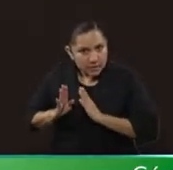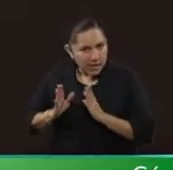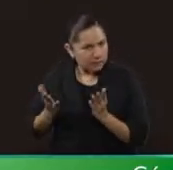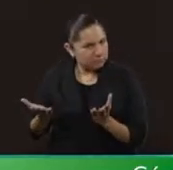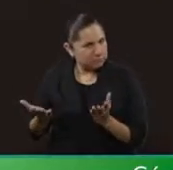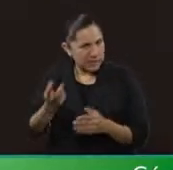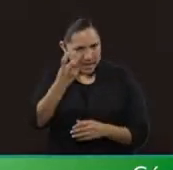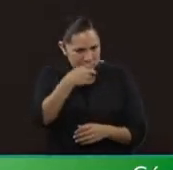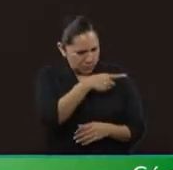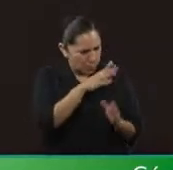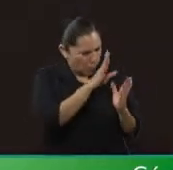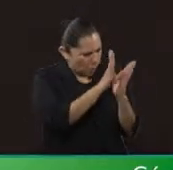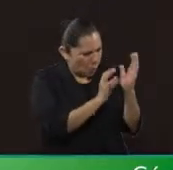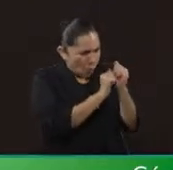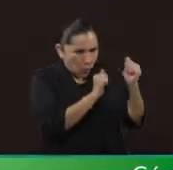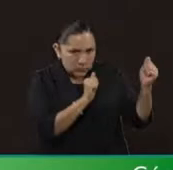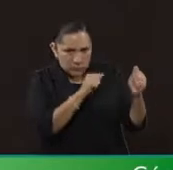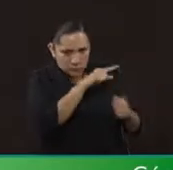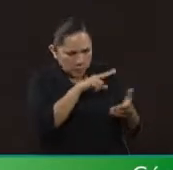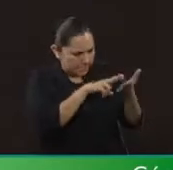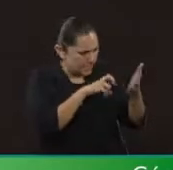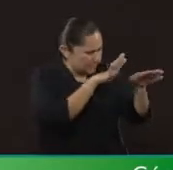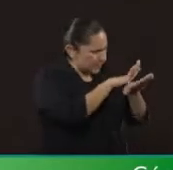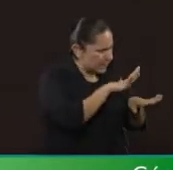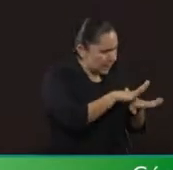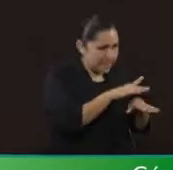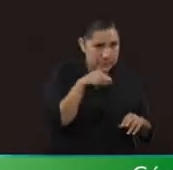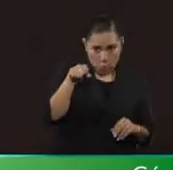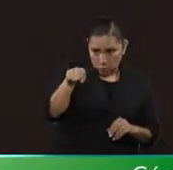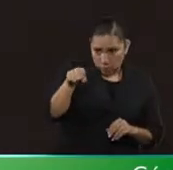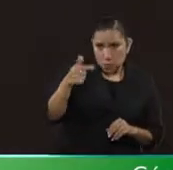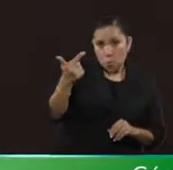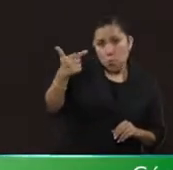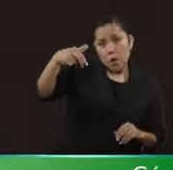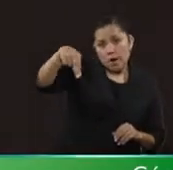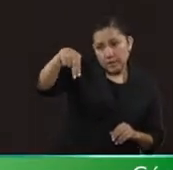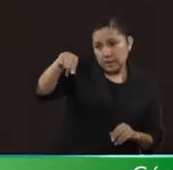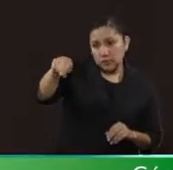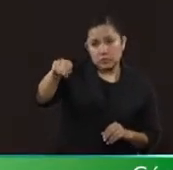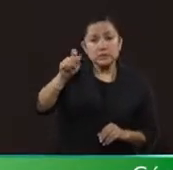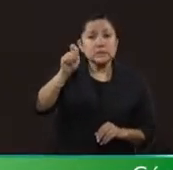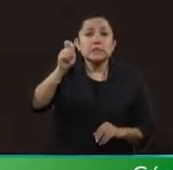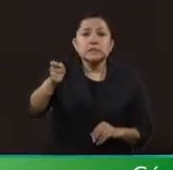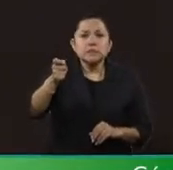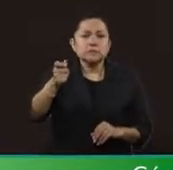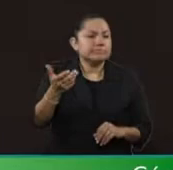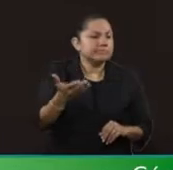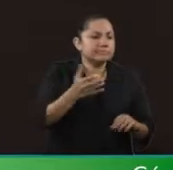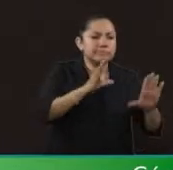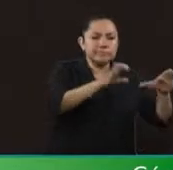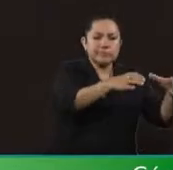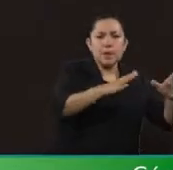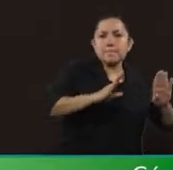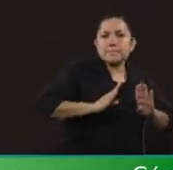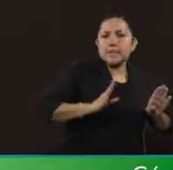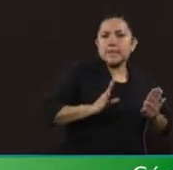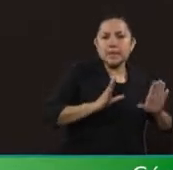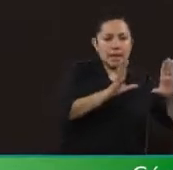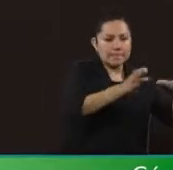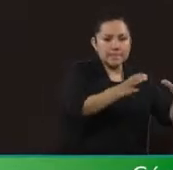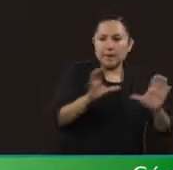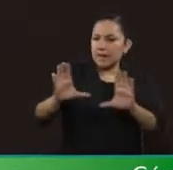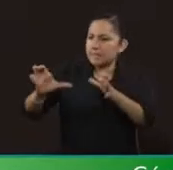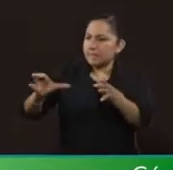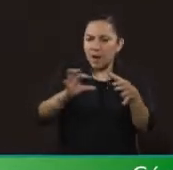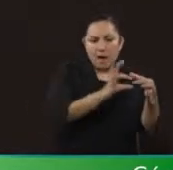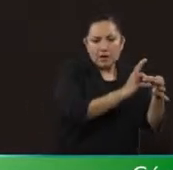nacional Una institución que ya en la práctica funciona como una extensión del ejército asuman eso también no nos hagamos la realidad